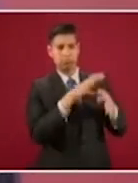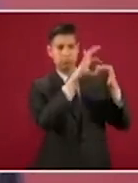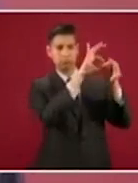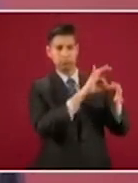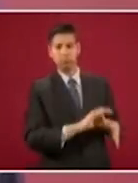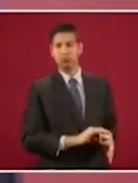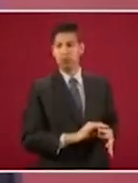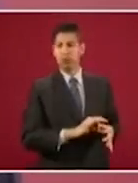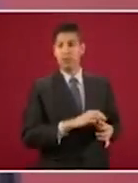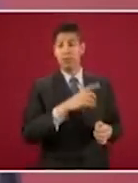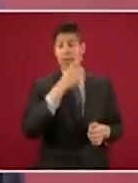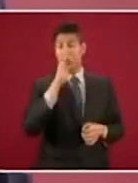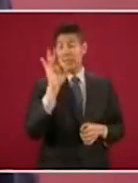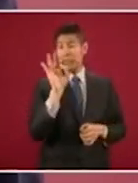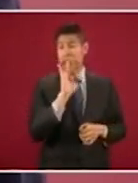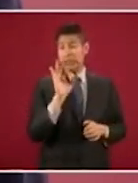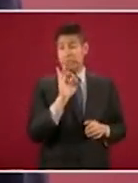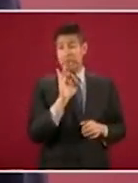violar